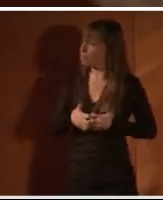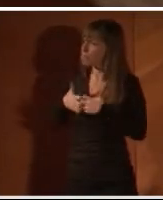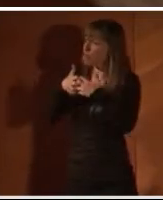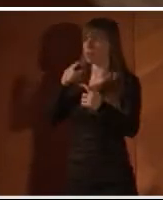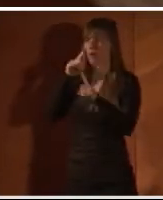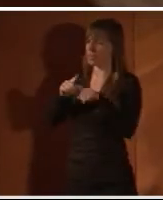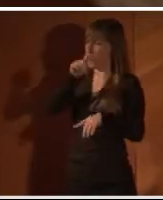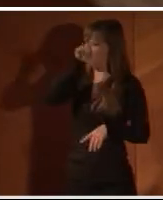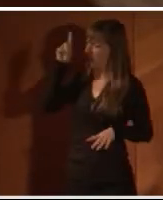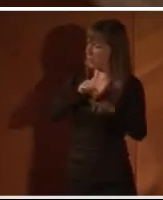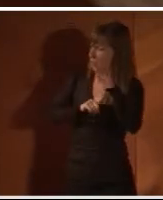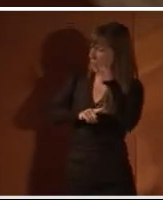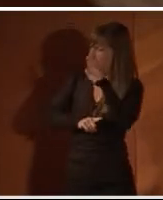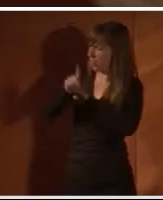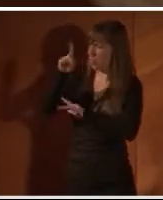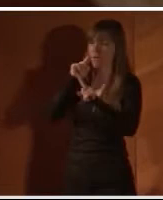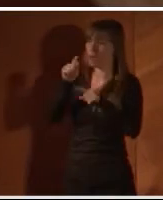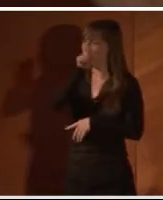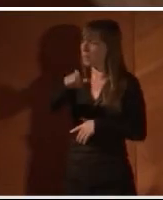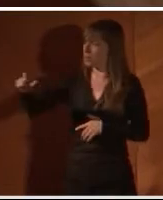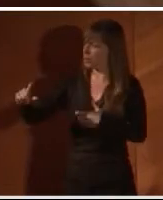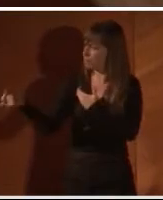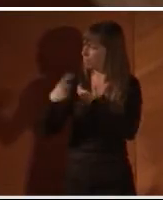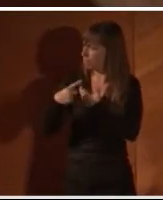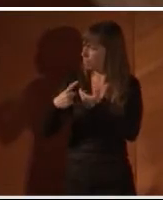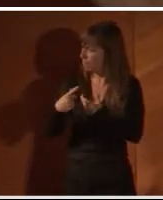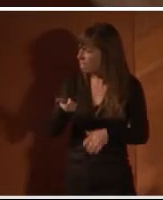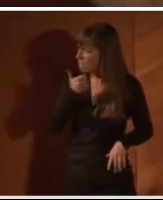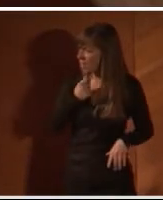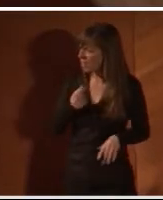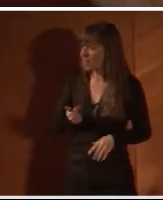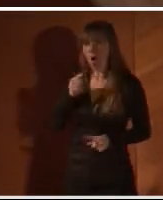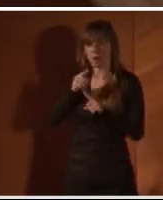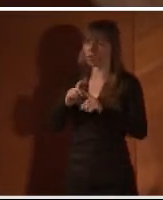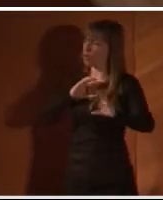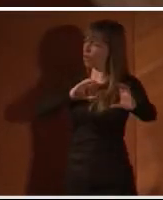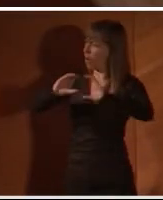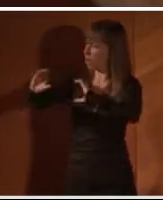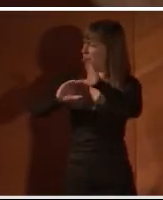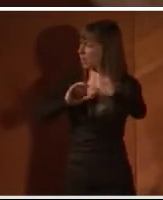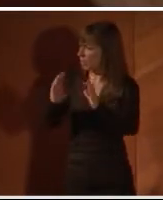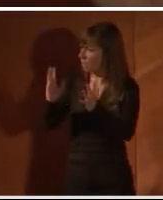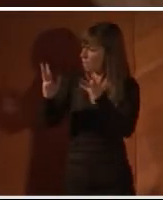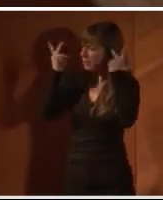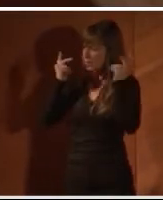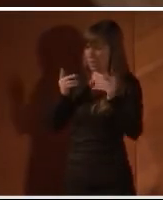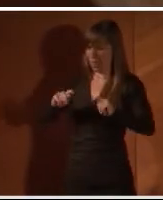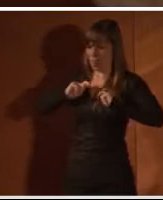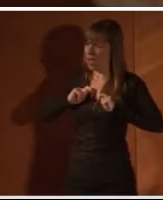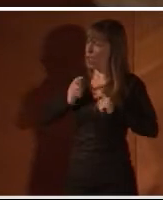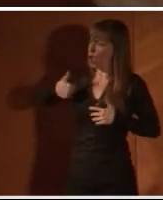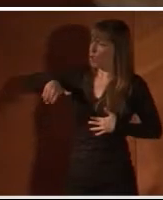municipal próximo a los ciudadanos que permita una mayor comunicación y un cambio importante en nuestras estructuras de